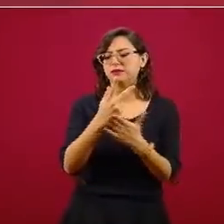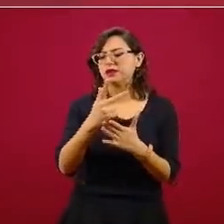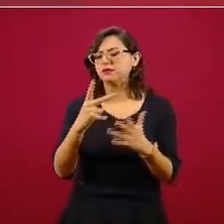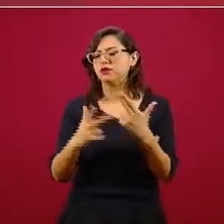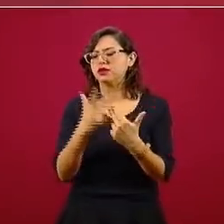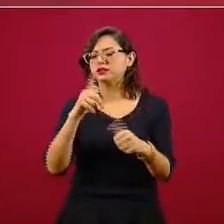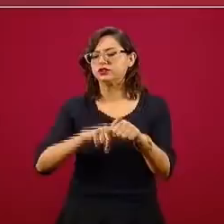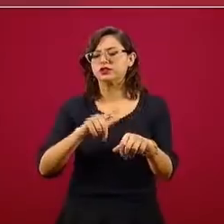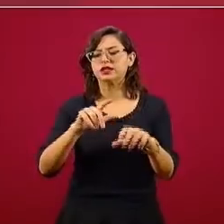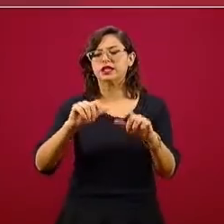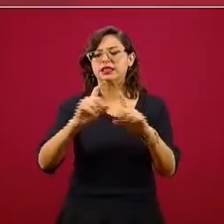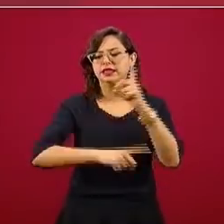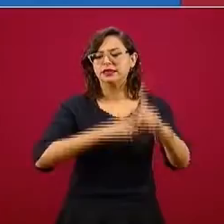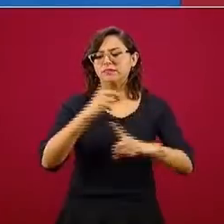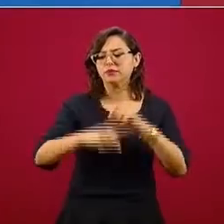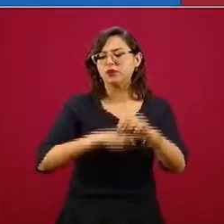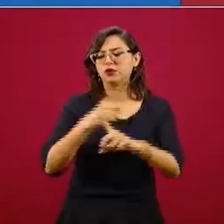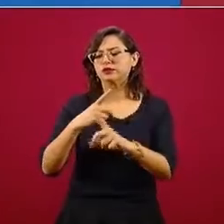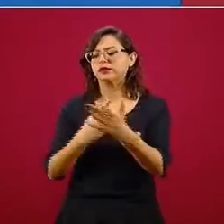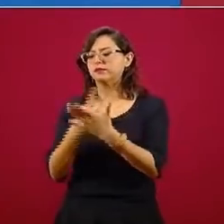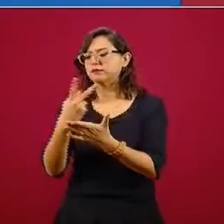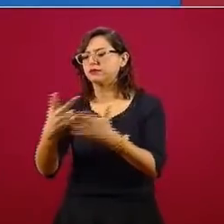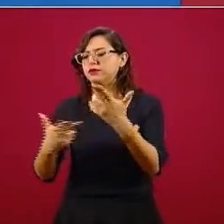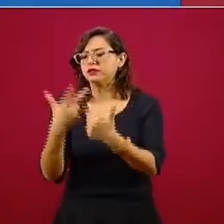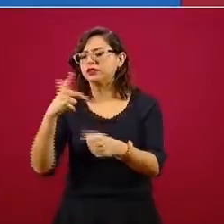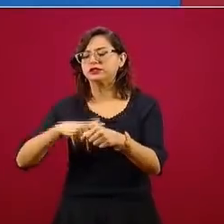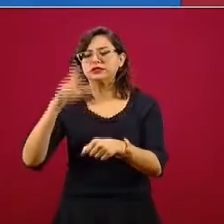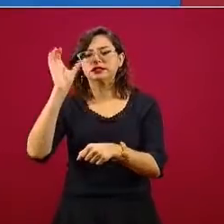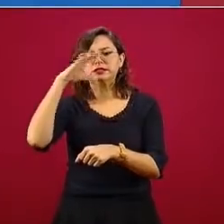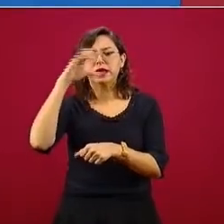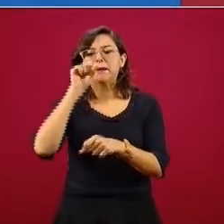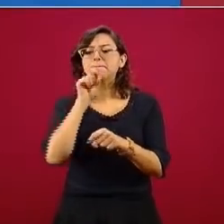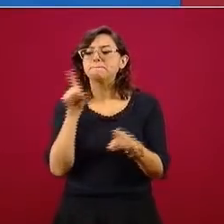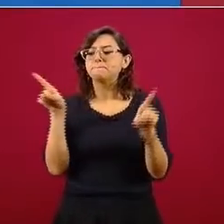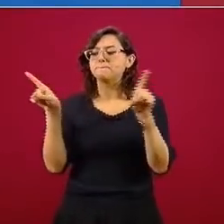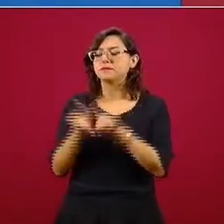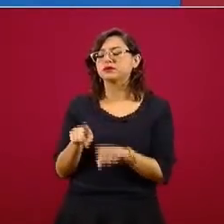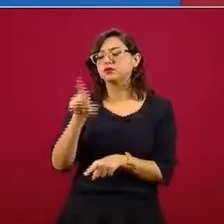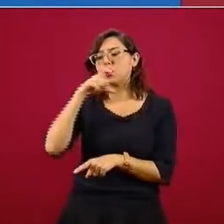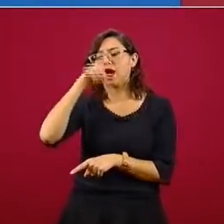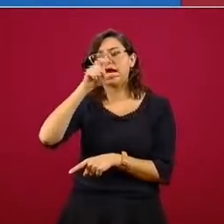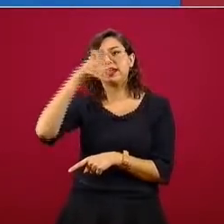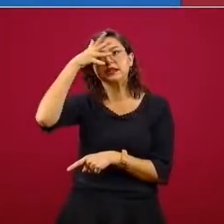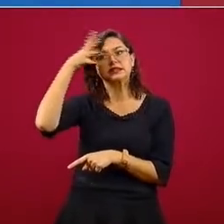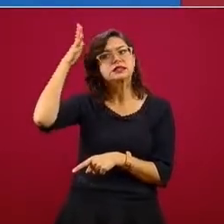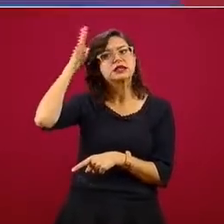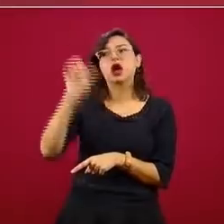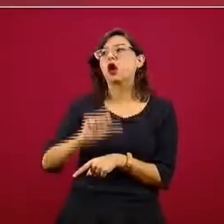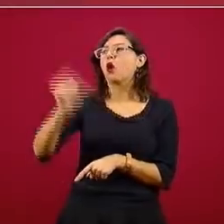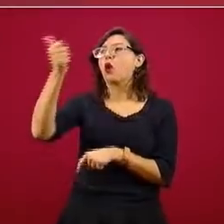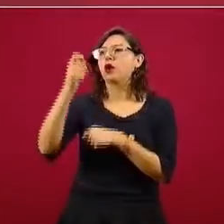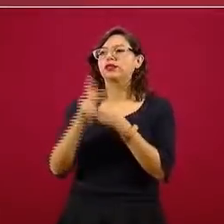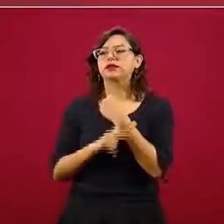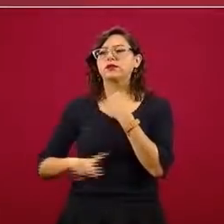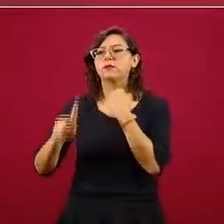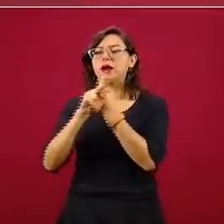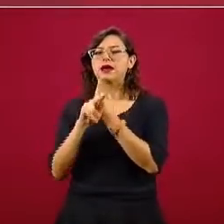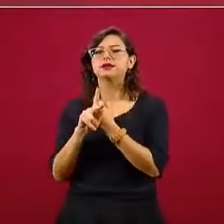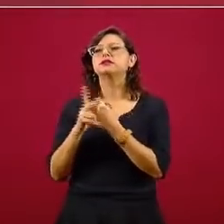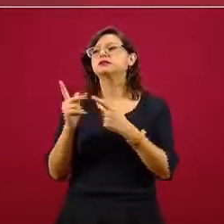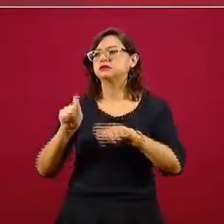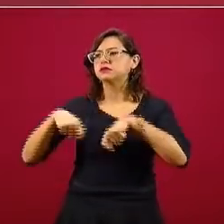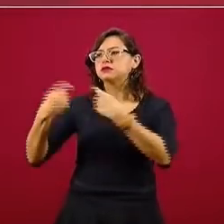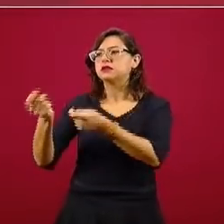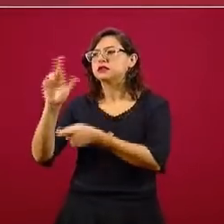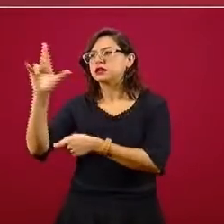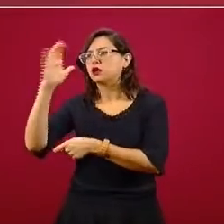los que tienen que ver con ciencias, la Orden Mexicana del Águila Azteca que se le entrega a los extranjeros. De ese tamaño es el